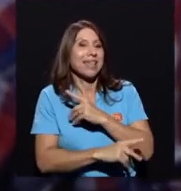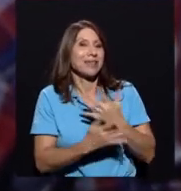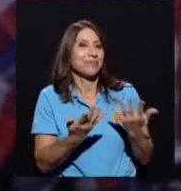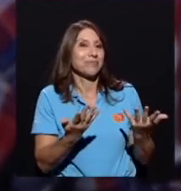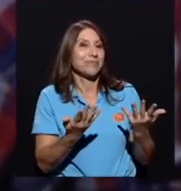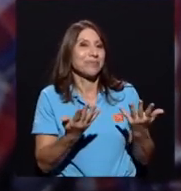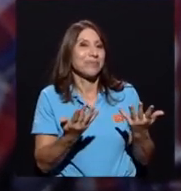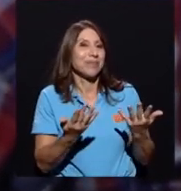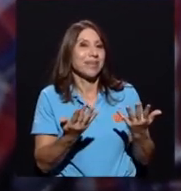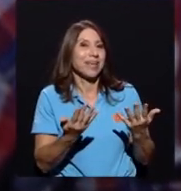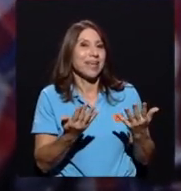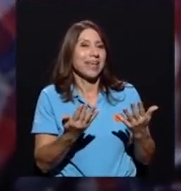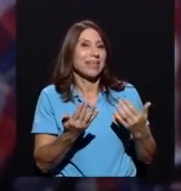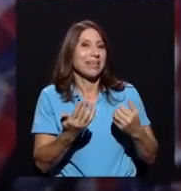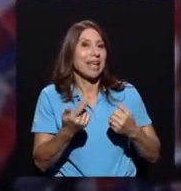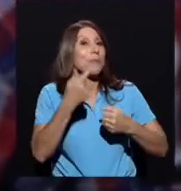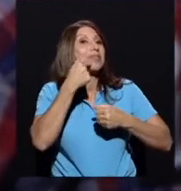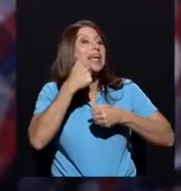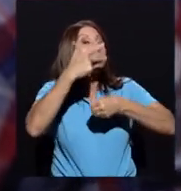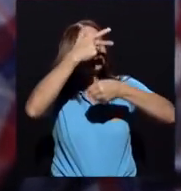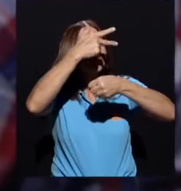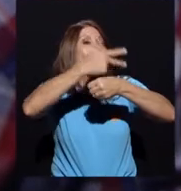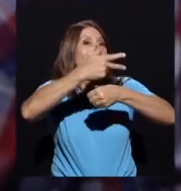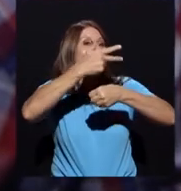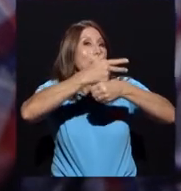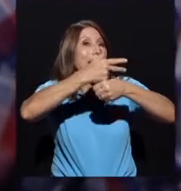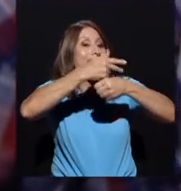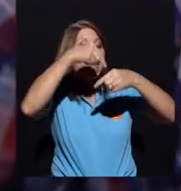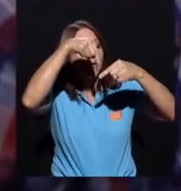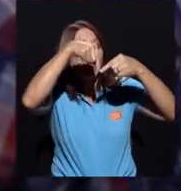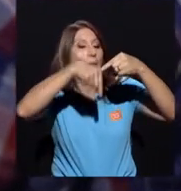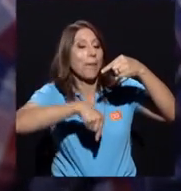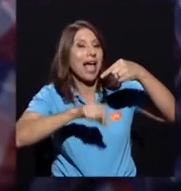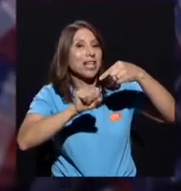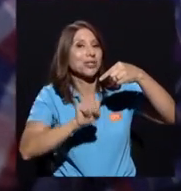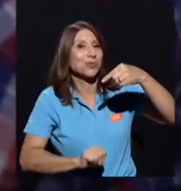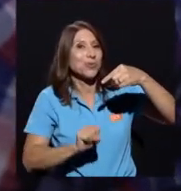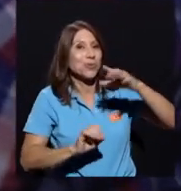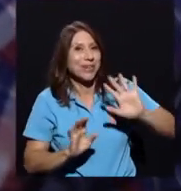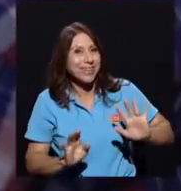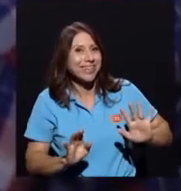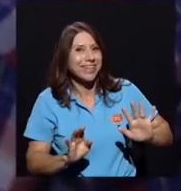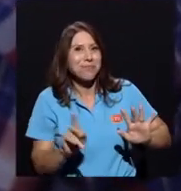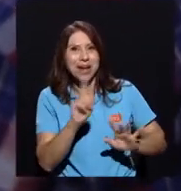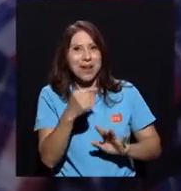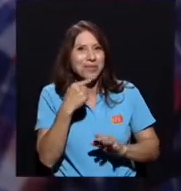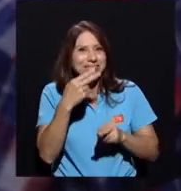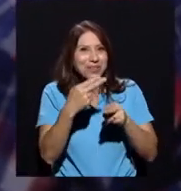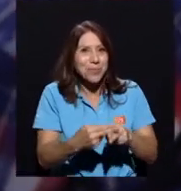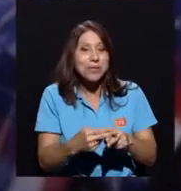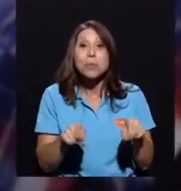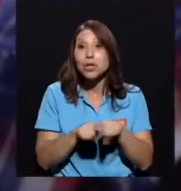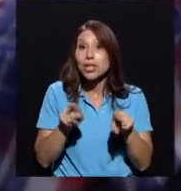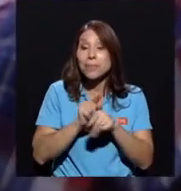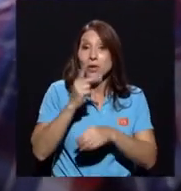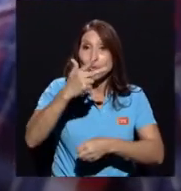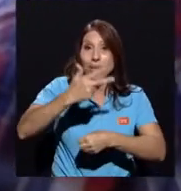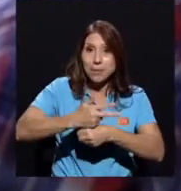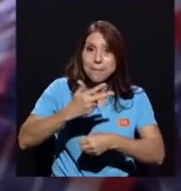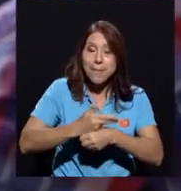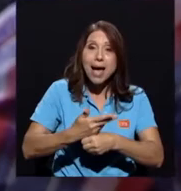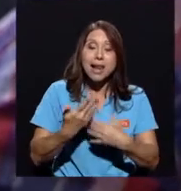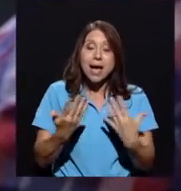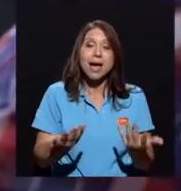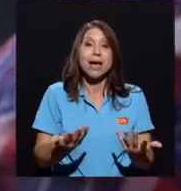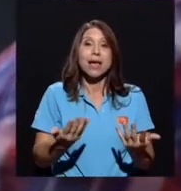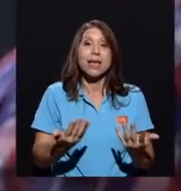al sur de guatemala para no no al sur del usumacinta y guatemala por cierto es de los que